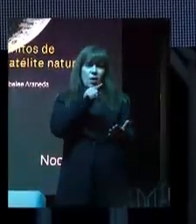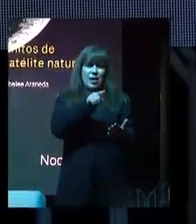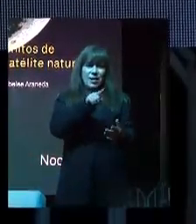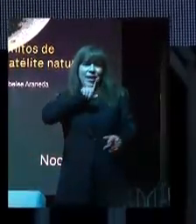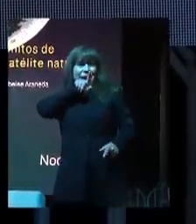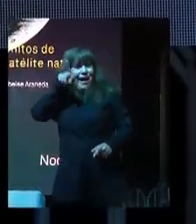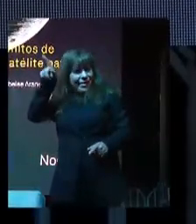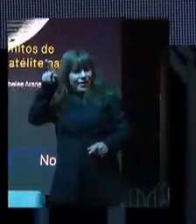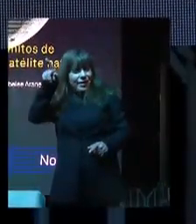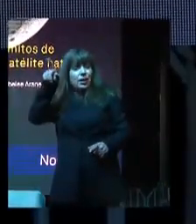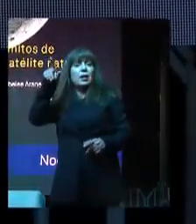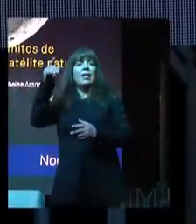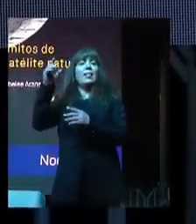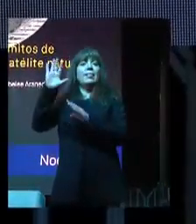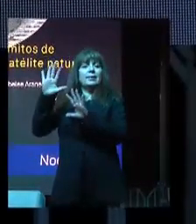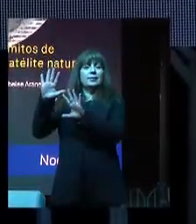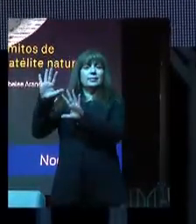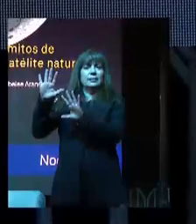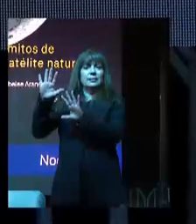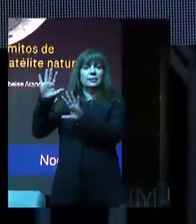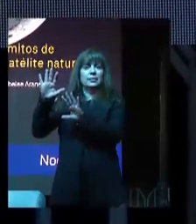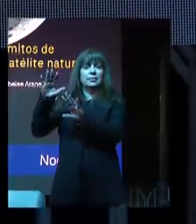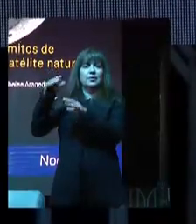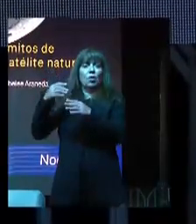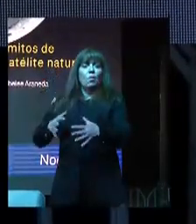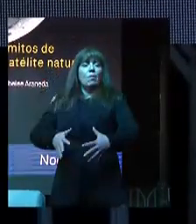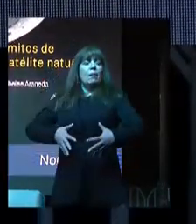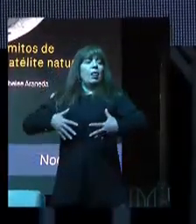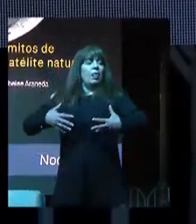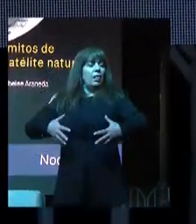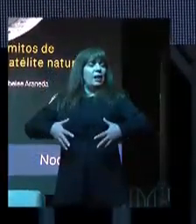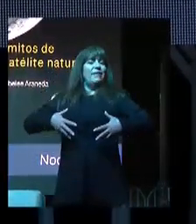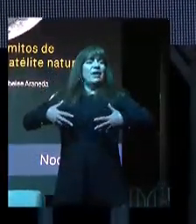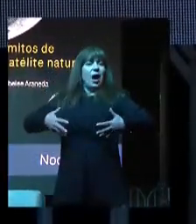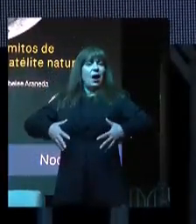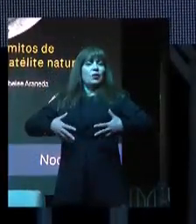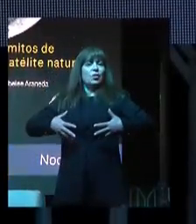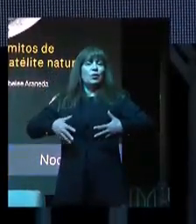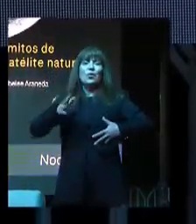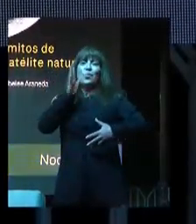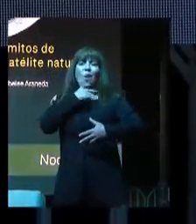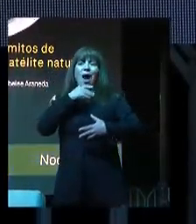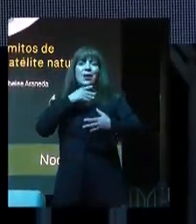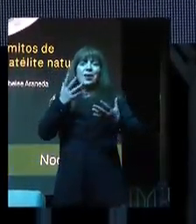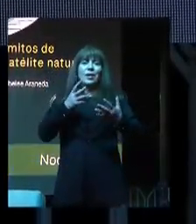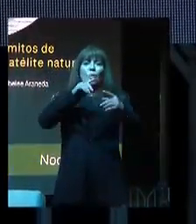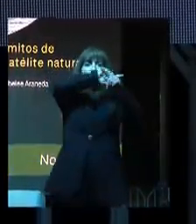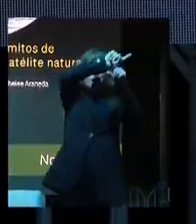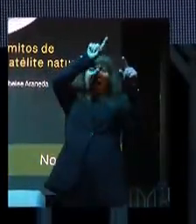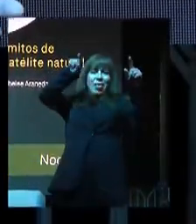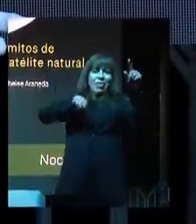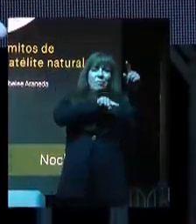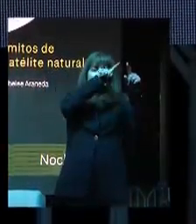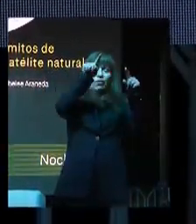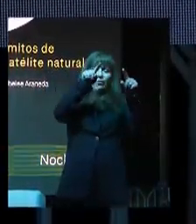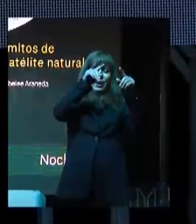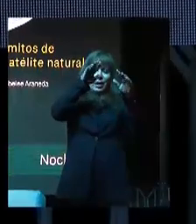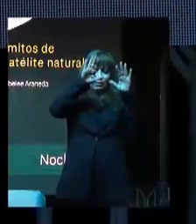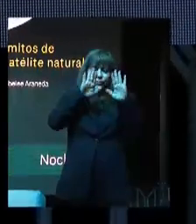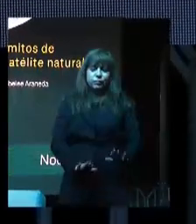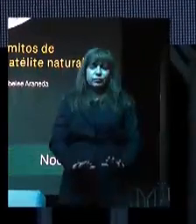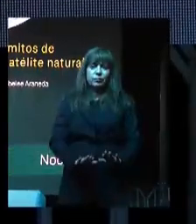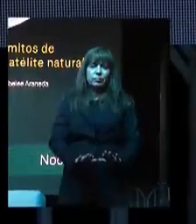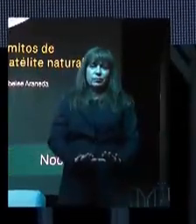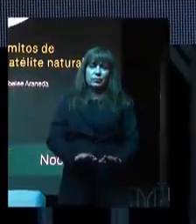10. Entonces ya la gravedad es muy distinta. No hay atmósfera. Entonces poner un telescopio